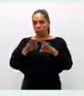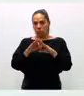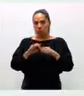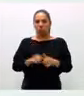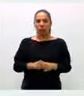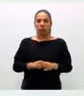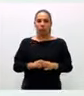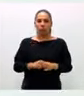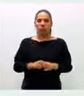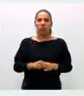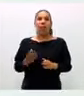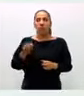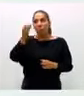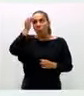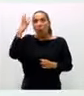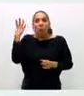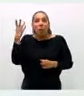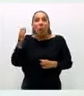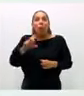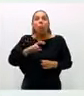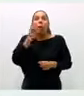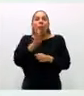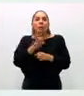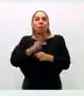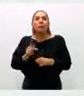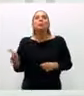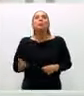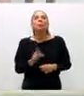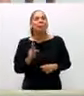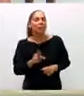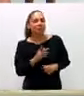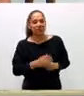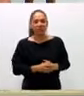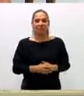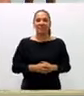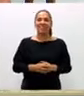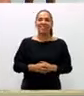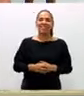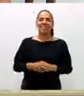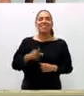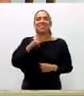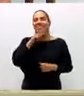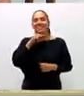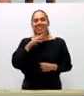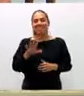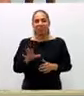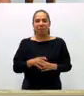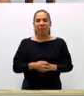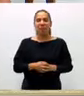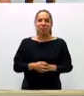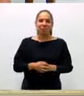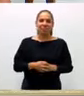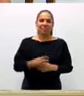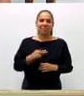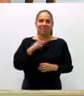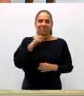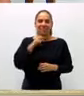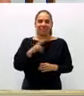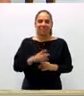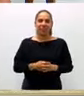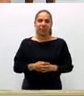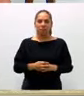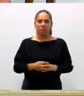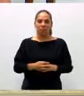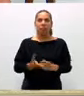segunda, ya se me olvidó la pregunta, Berta. No se preocupe, se la repito. En este caso nos